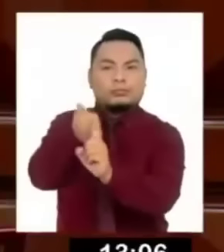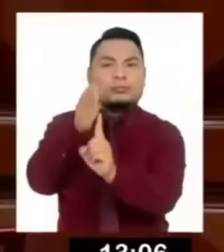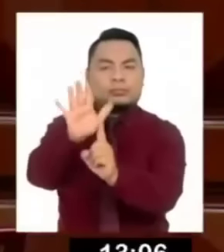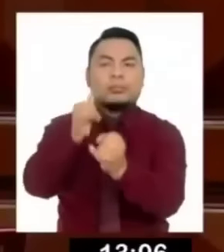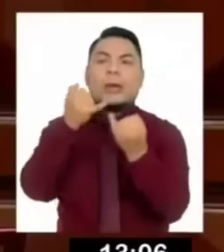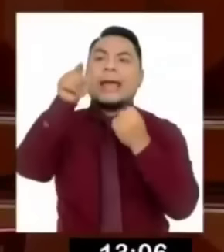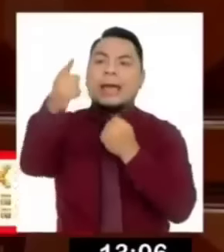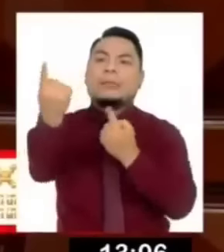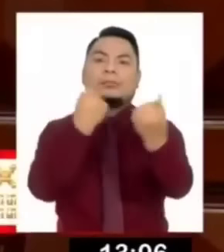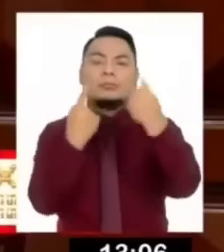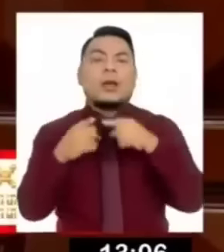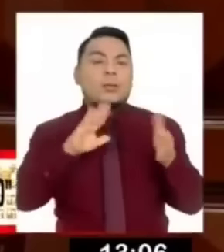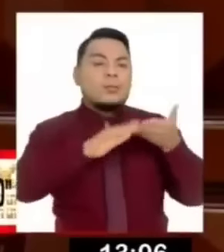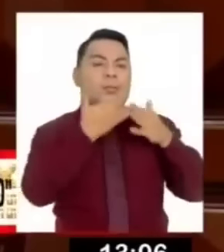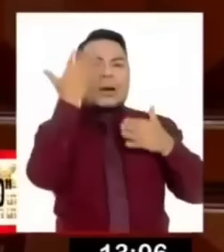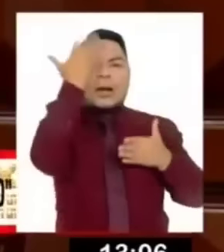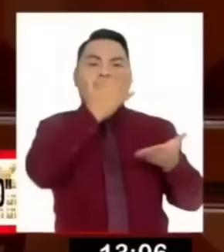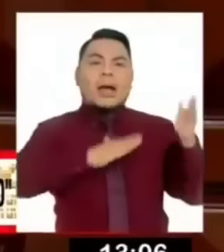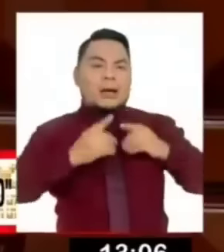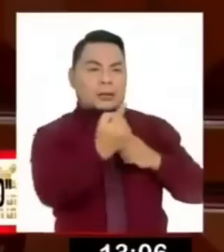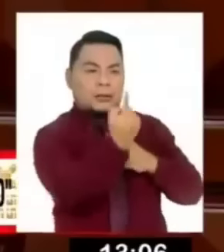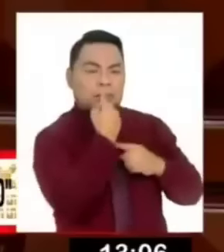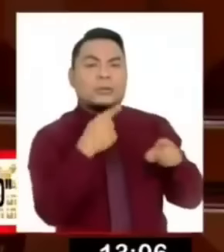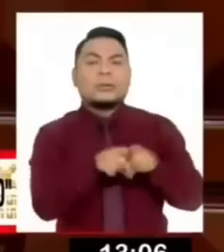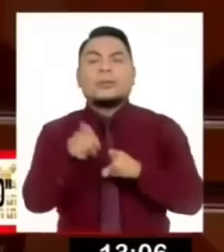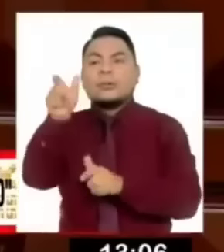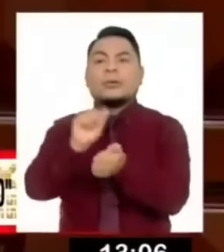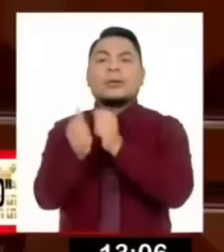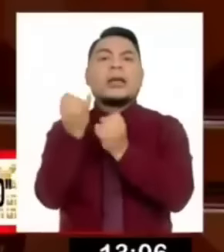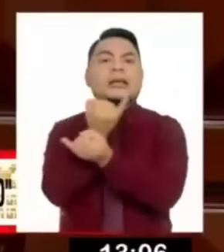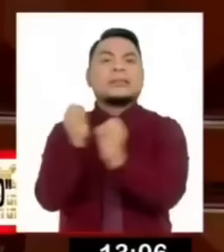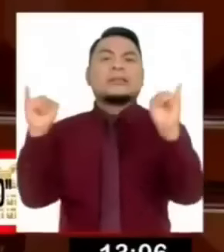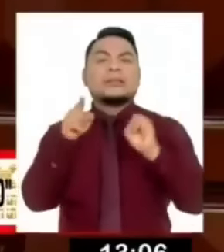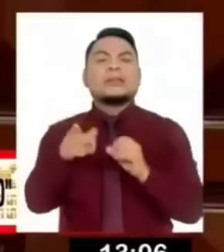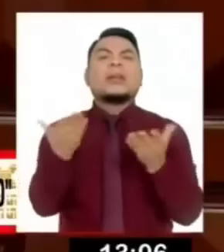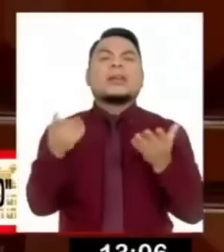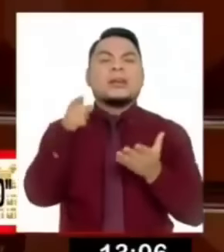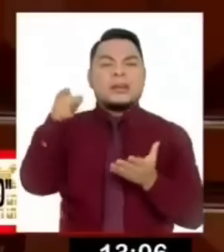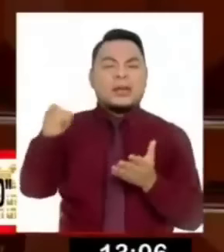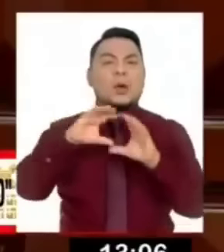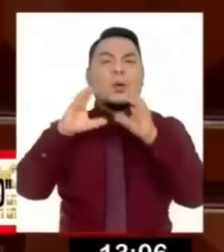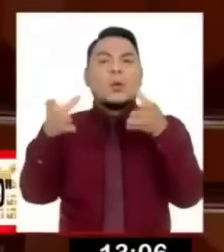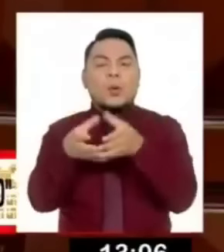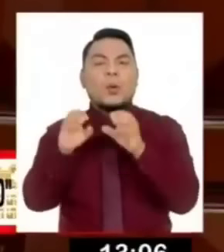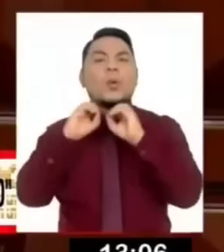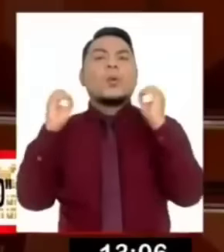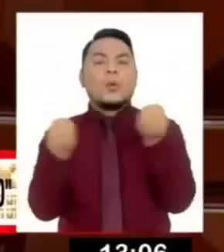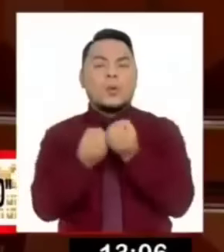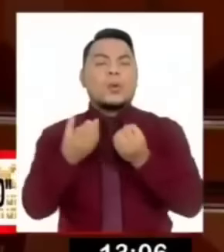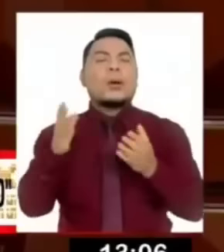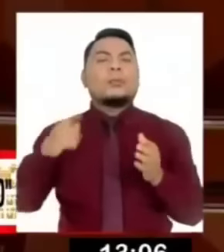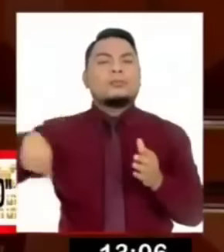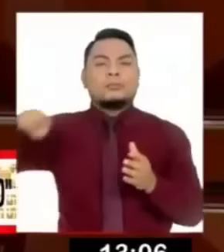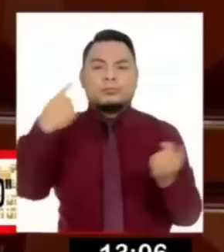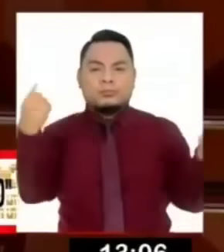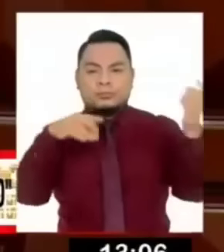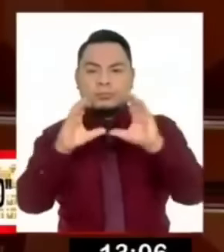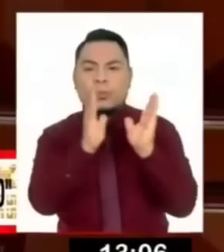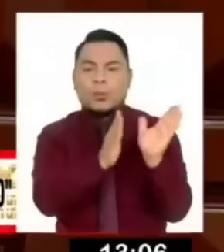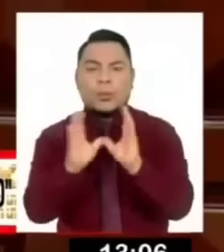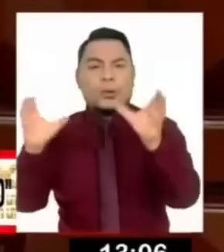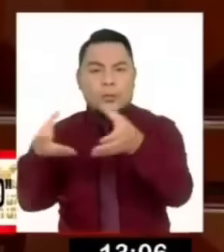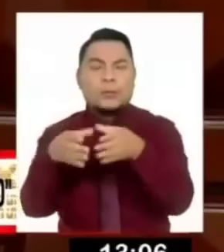del pueblo afroperuano, de candidaturas independientes provenientes de los gremios de organizaciones populares y de